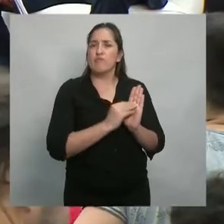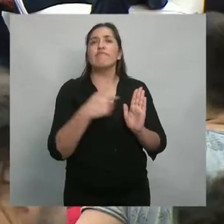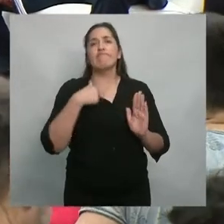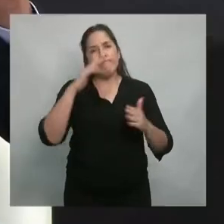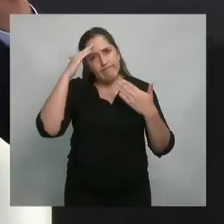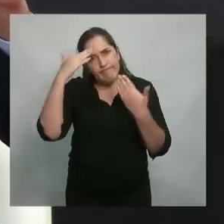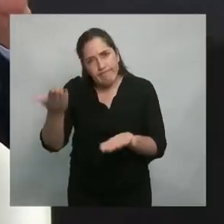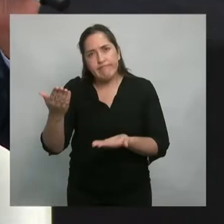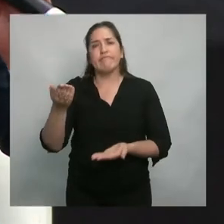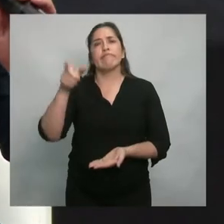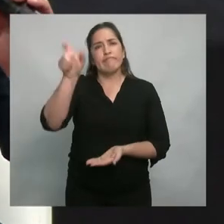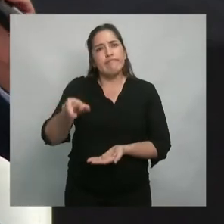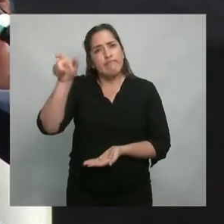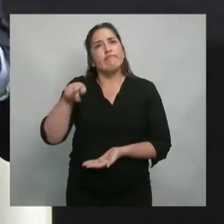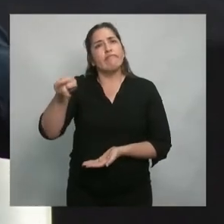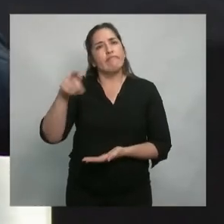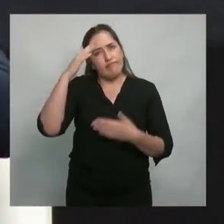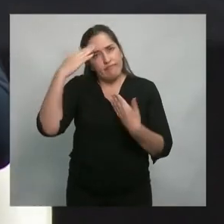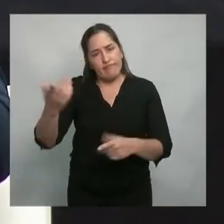dedicar a Marielle Franco nuestro evento.